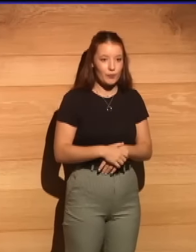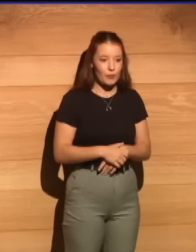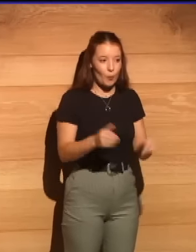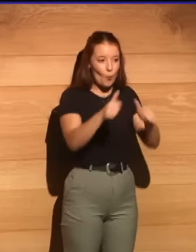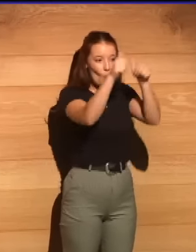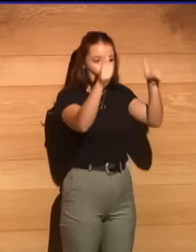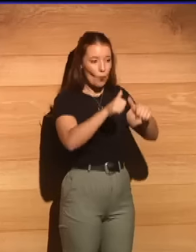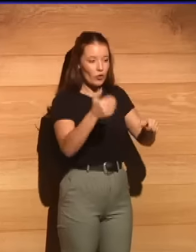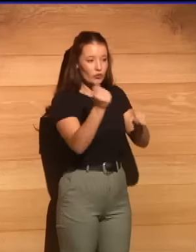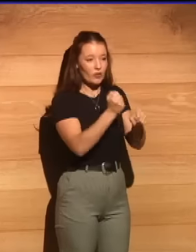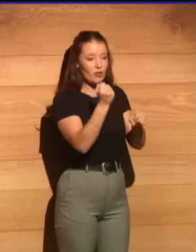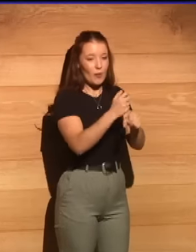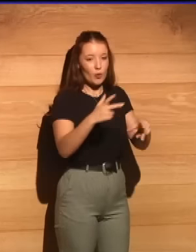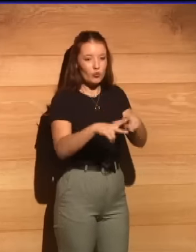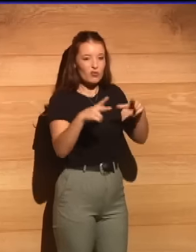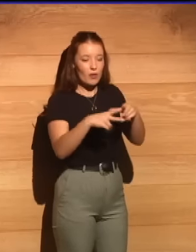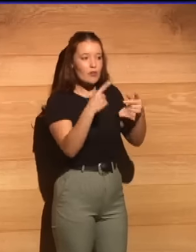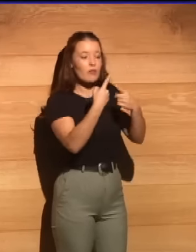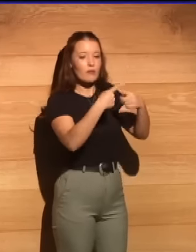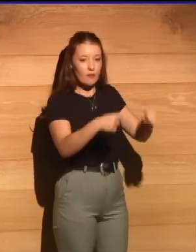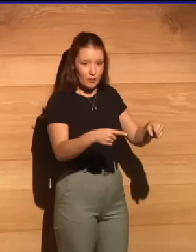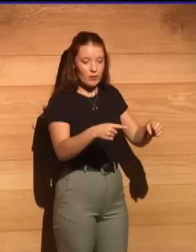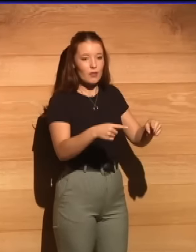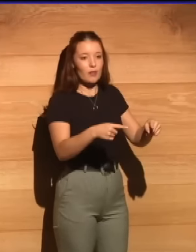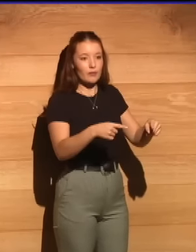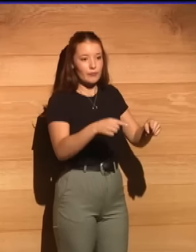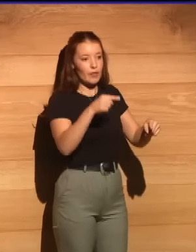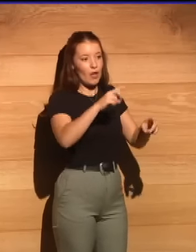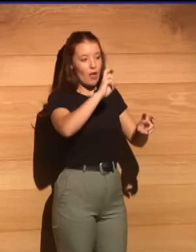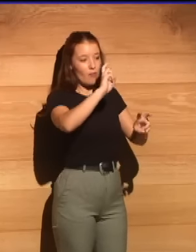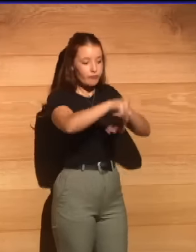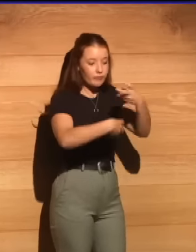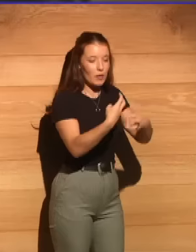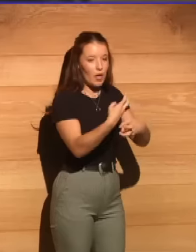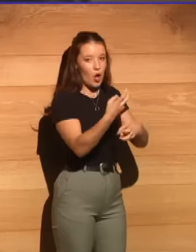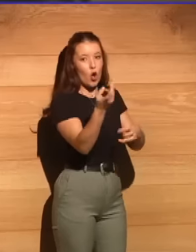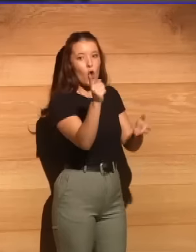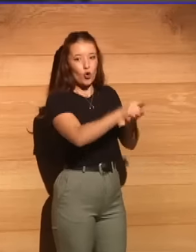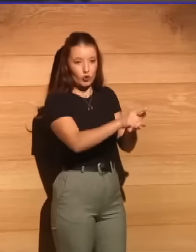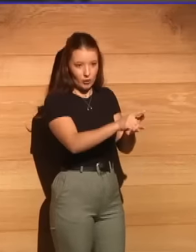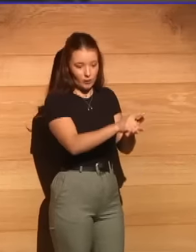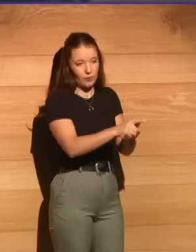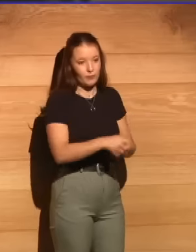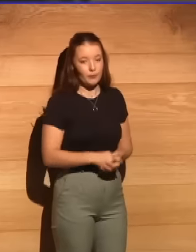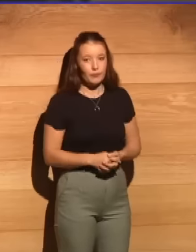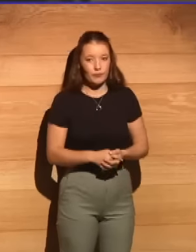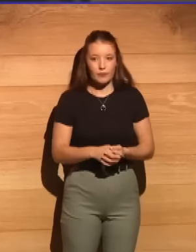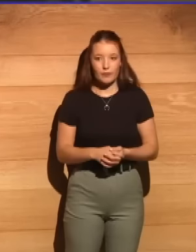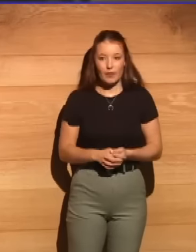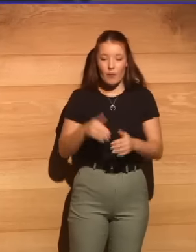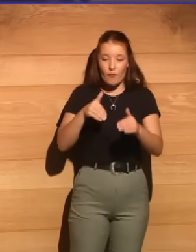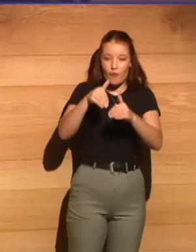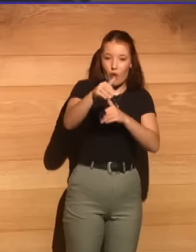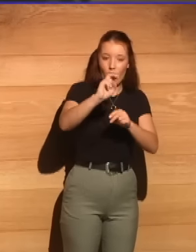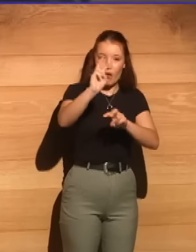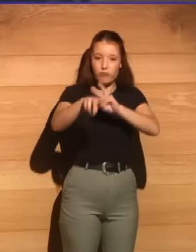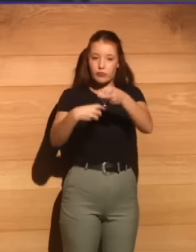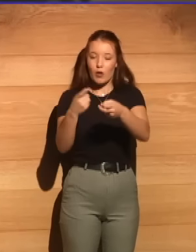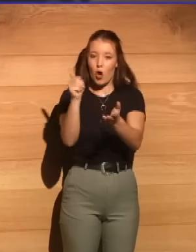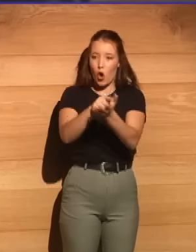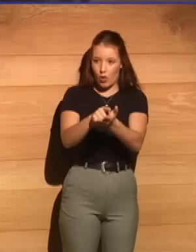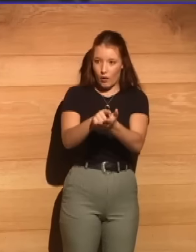sociedad distinto. Esto lo tenemos de volver a rediseñar de cero. Y para rediseñar este futuro, si hay algo que tenemos claro,